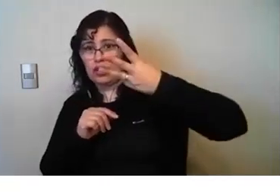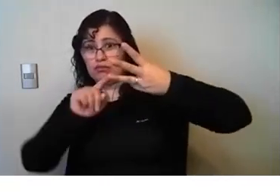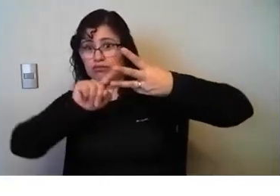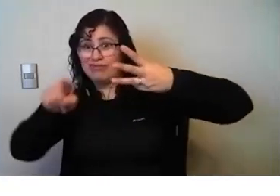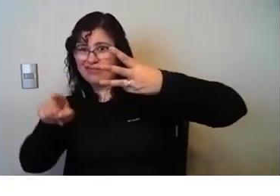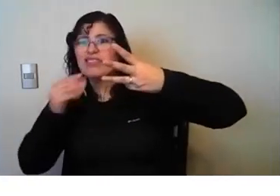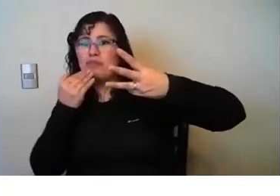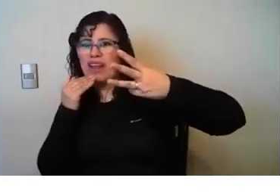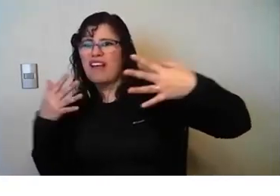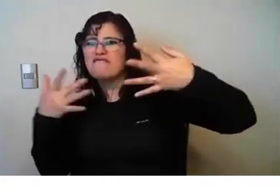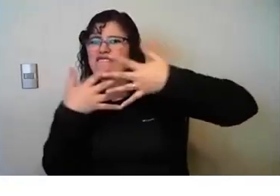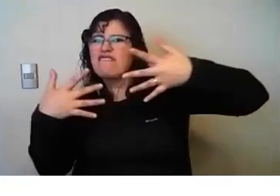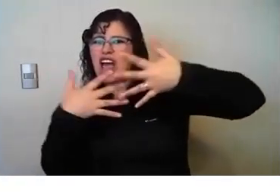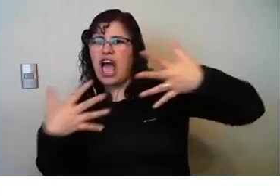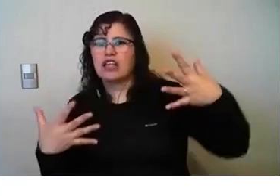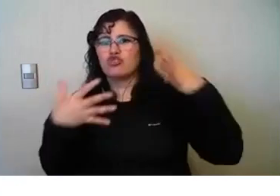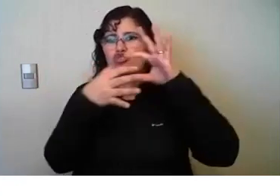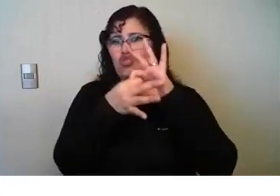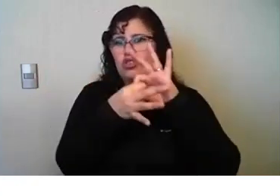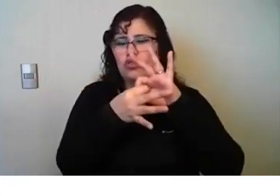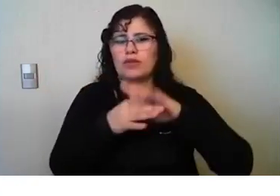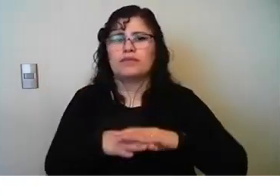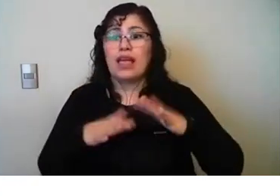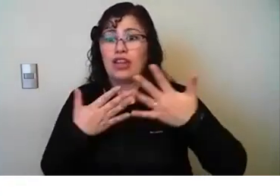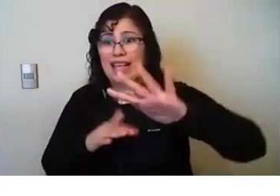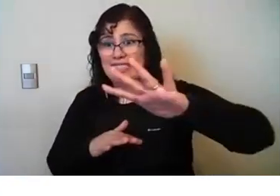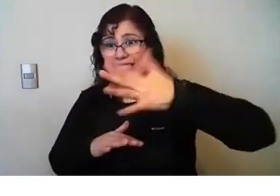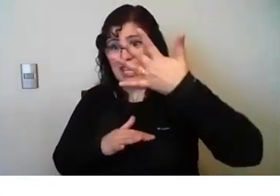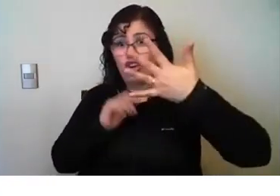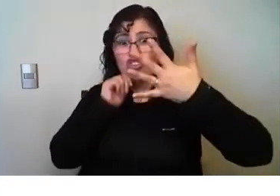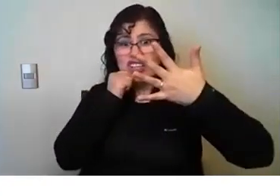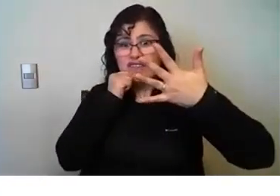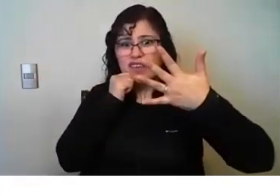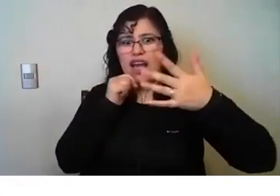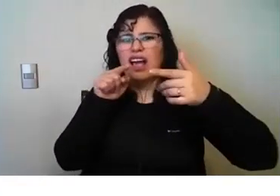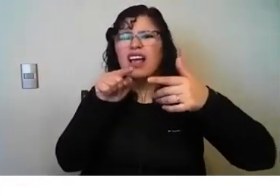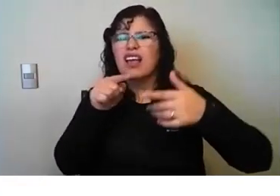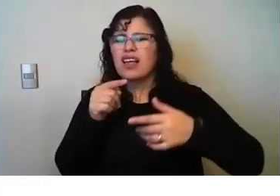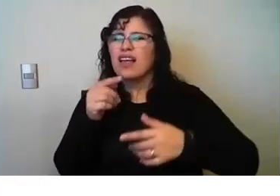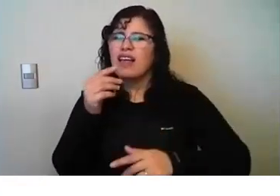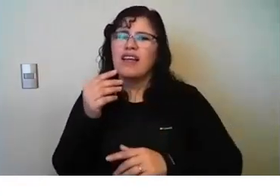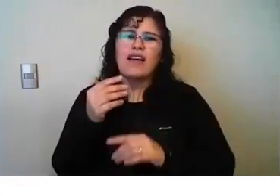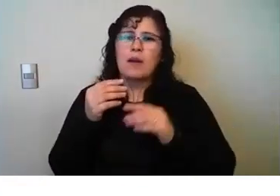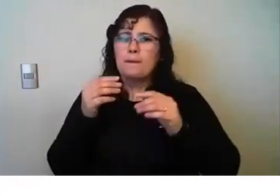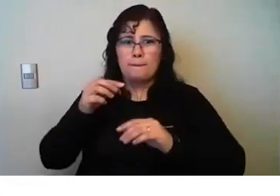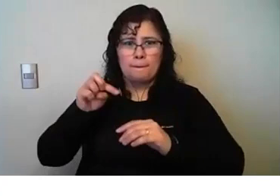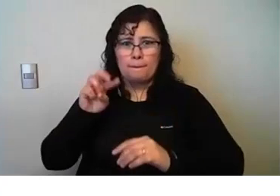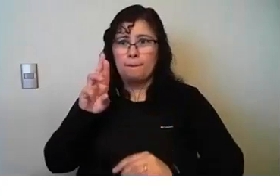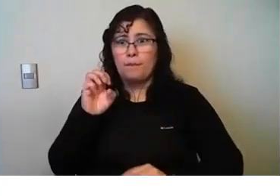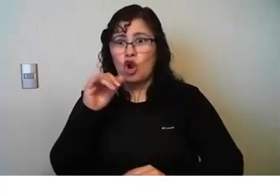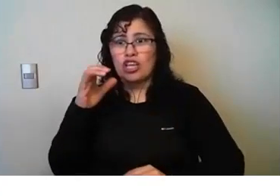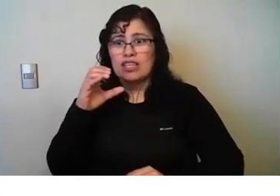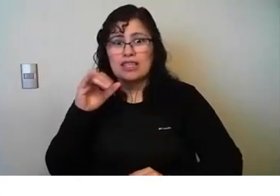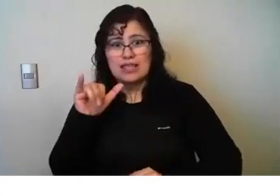5 son las fibras de proyección. Este es un autor, este es otro, y aquí estamos marcando